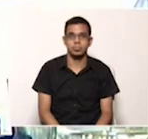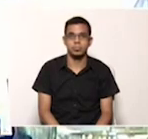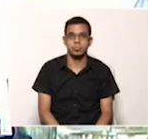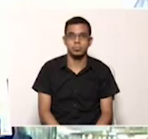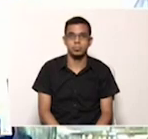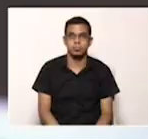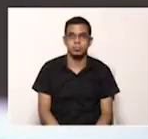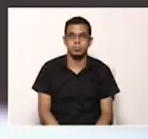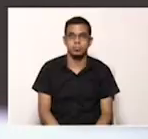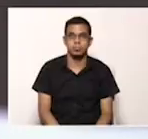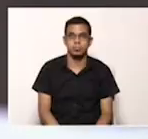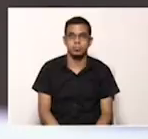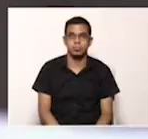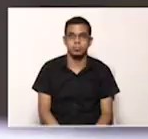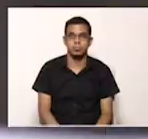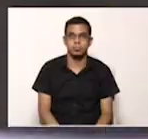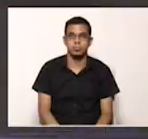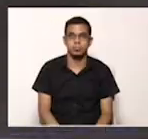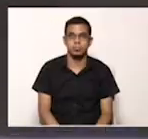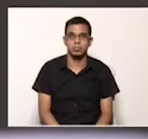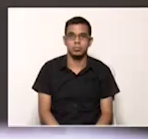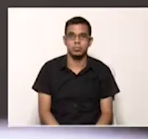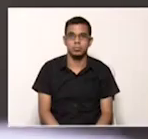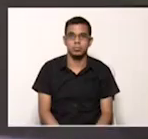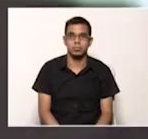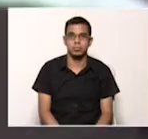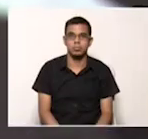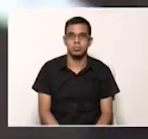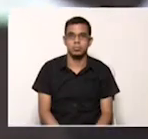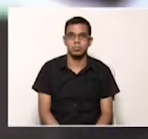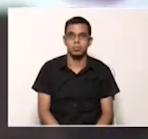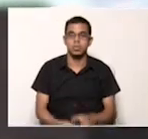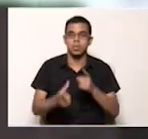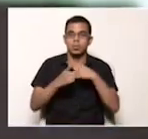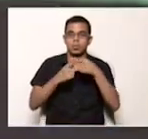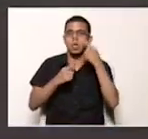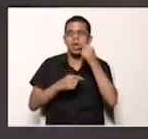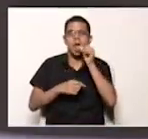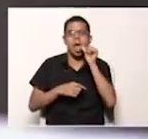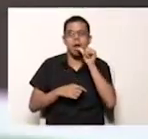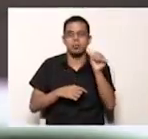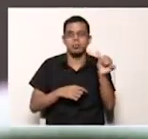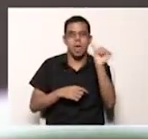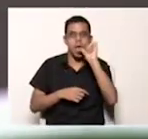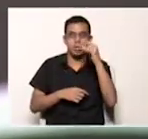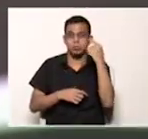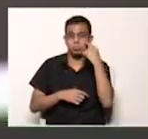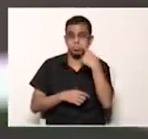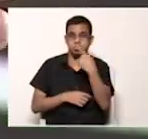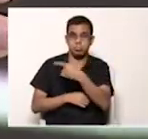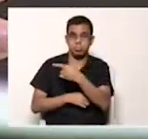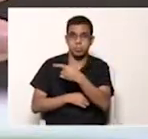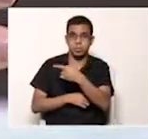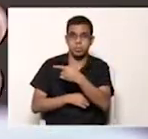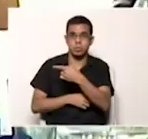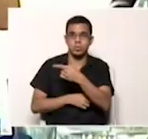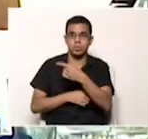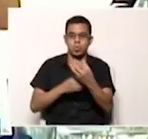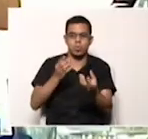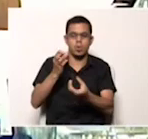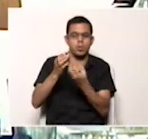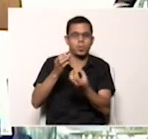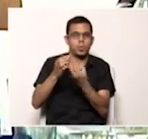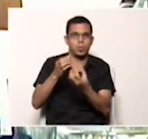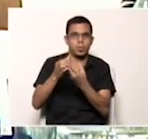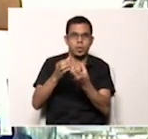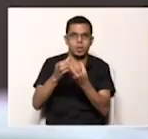aquí tengo una sustancia que cuando yo tiene contacto con el calor de mi palma de la mano, bien, él va a